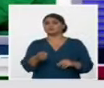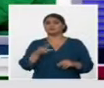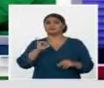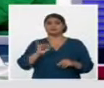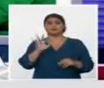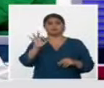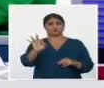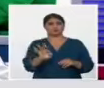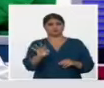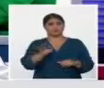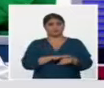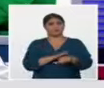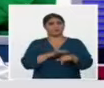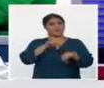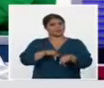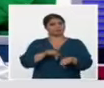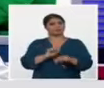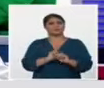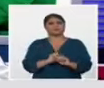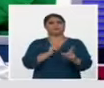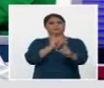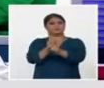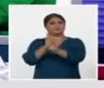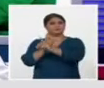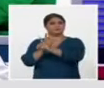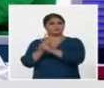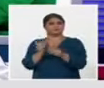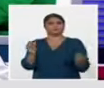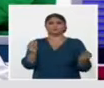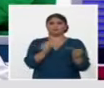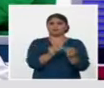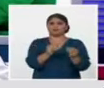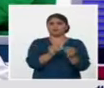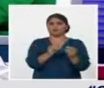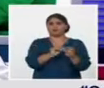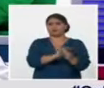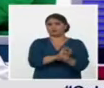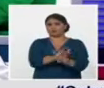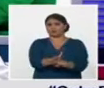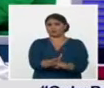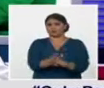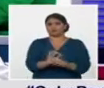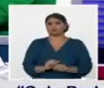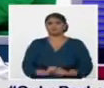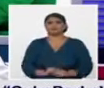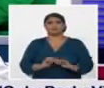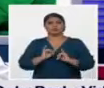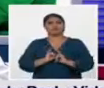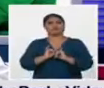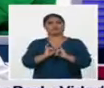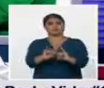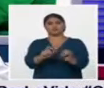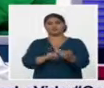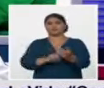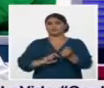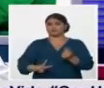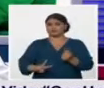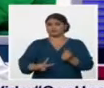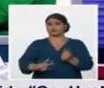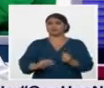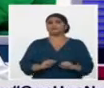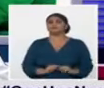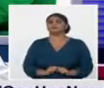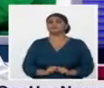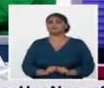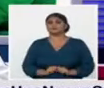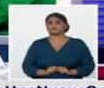94,6%. Podemos decir que por provincias los casos confirmados